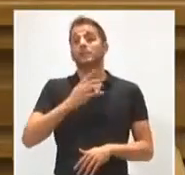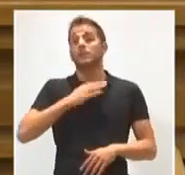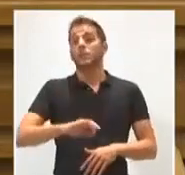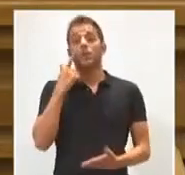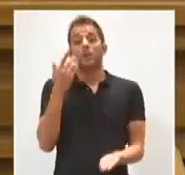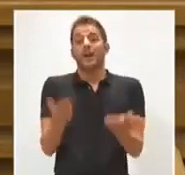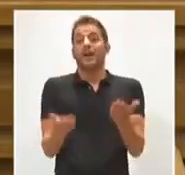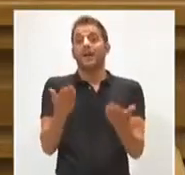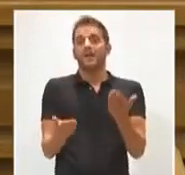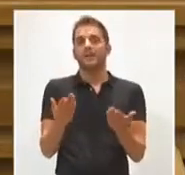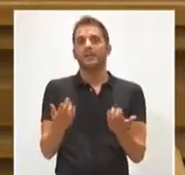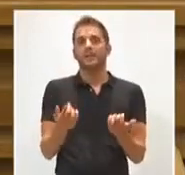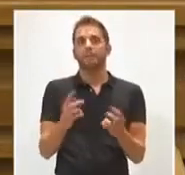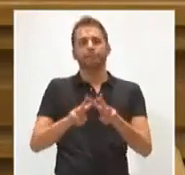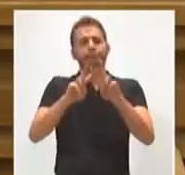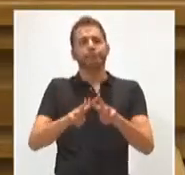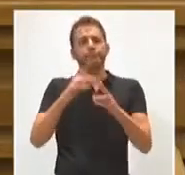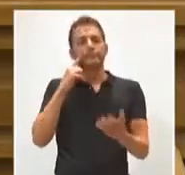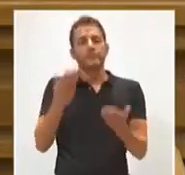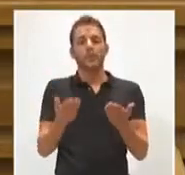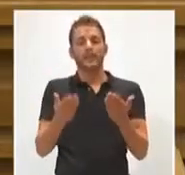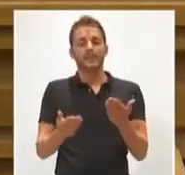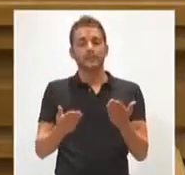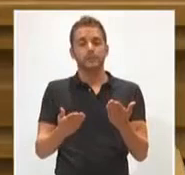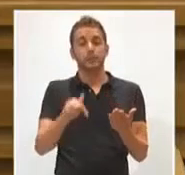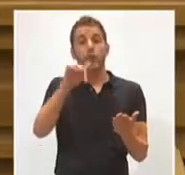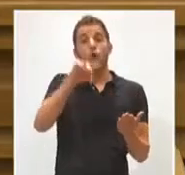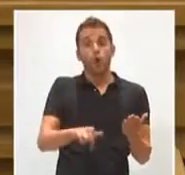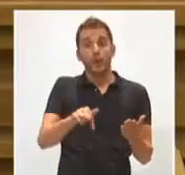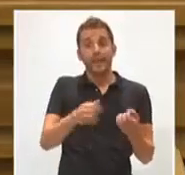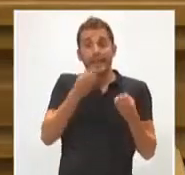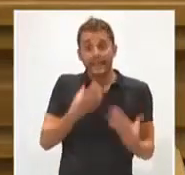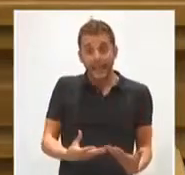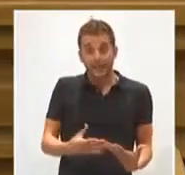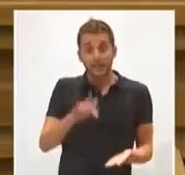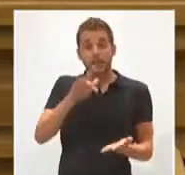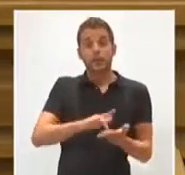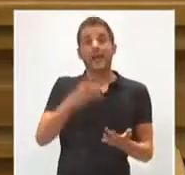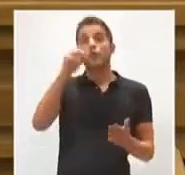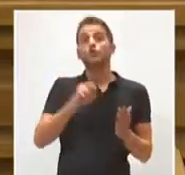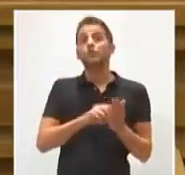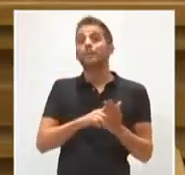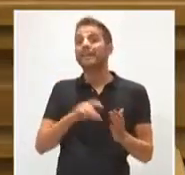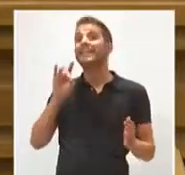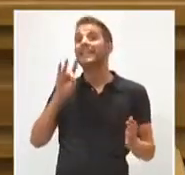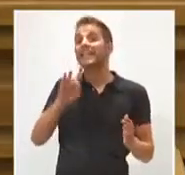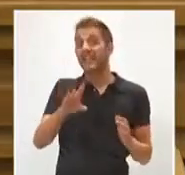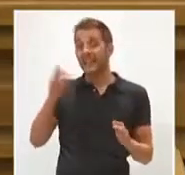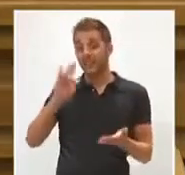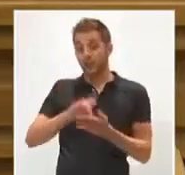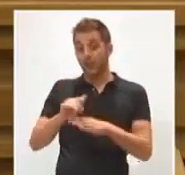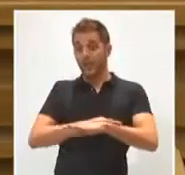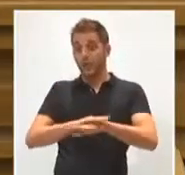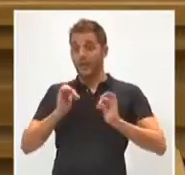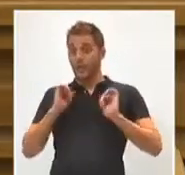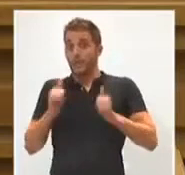comparativo a cómo estamos hoy y como estábamos en el 2015 cuando entró este gobierno que seguramente hay mucha gente que eso le puede